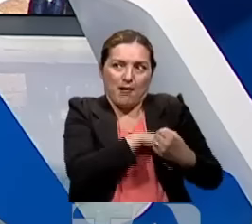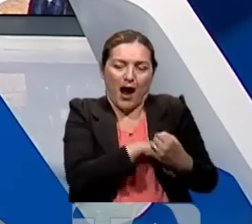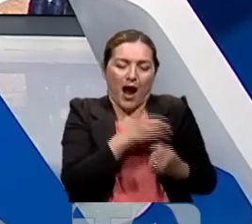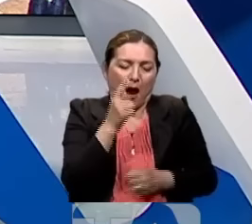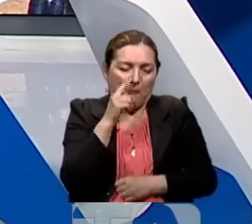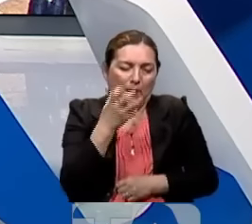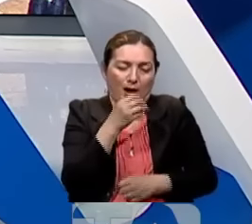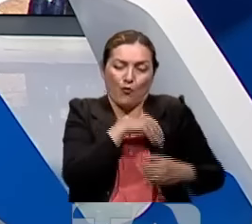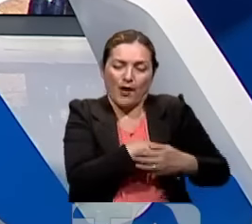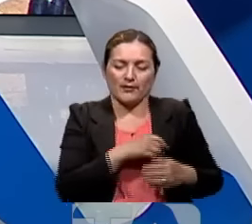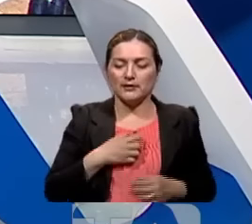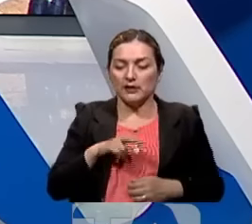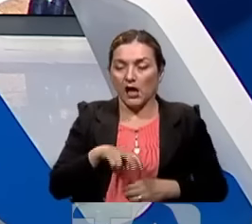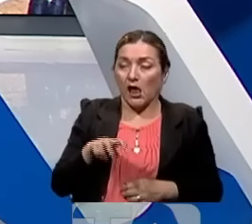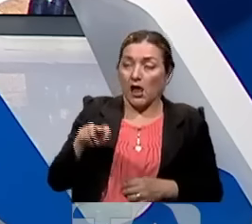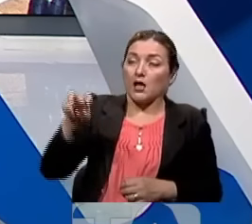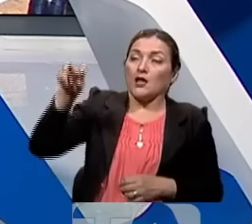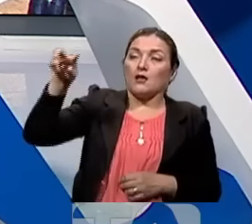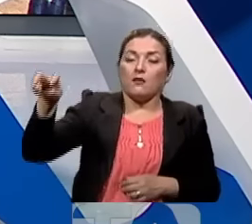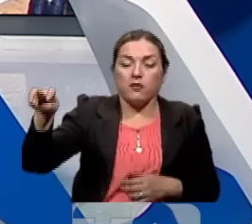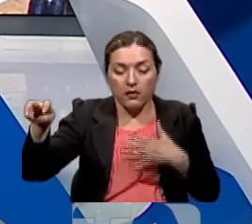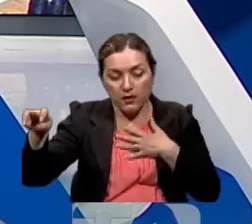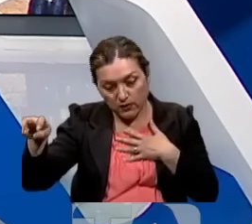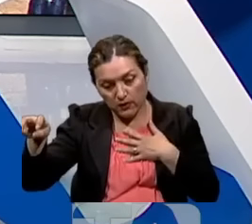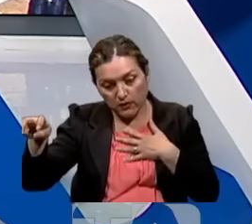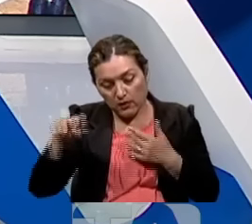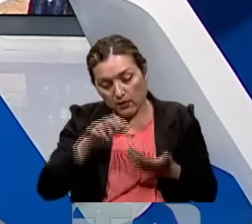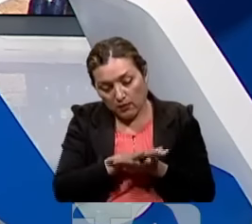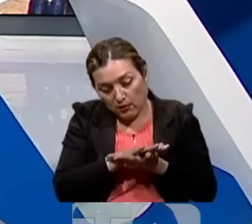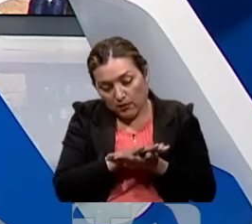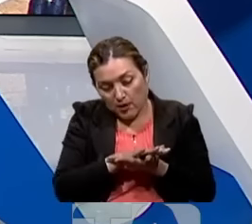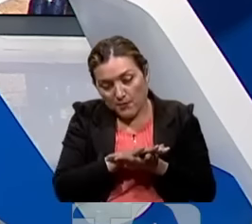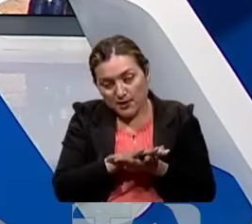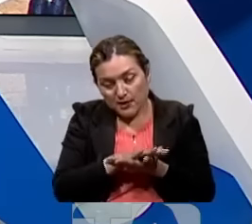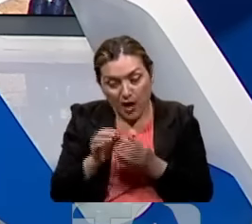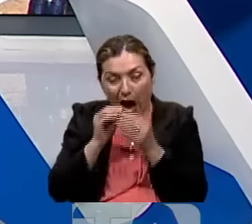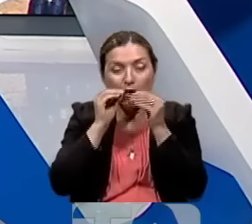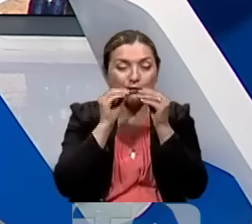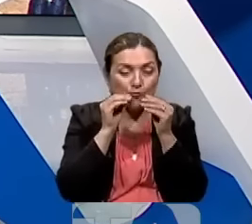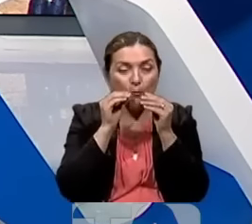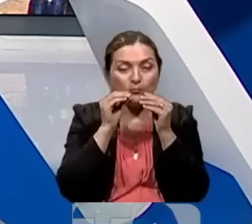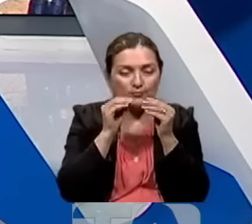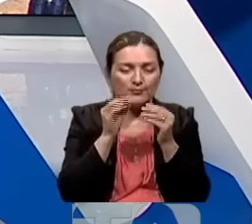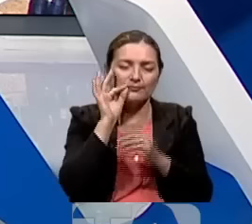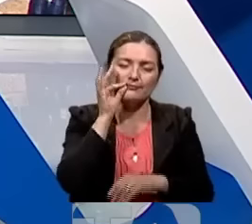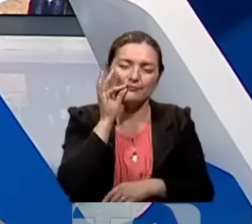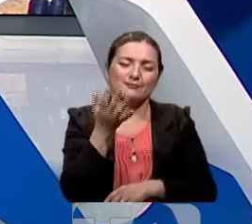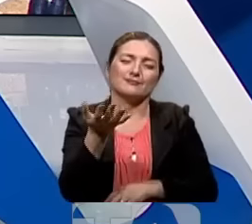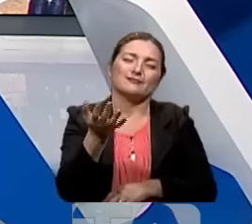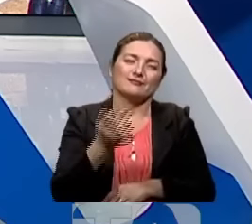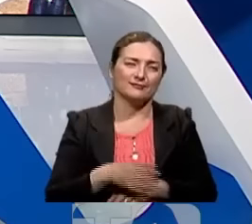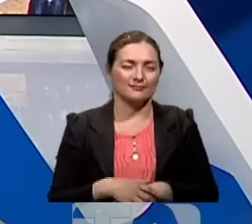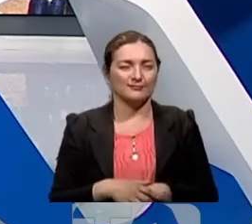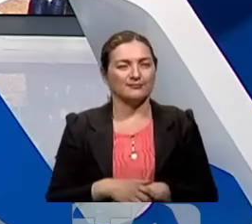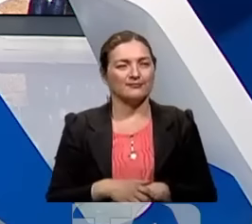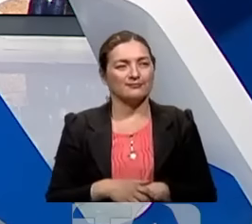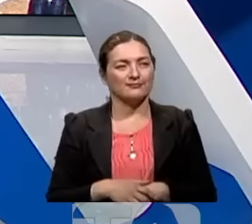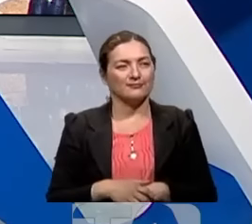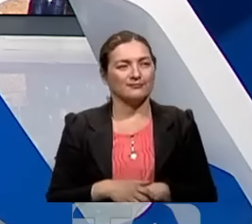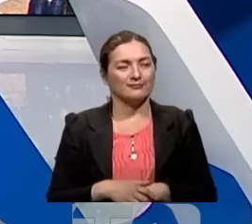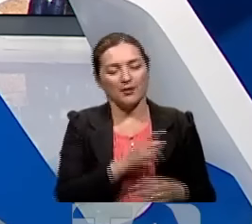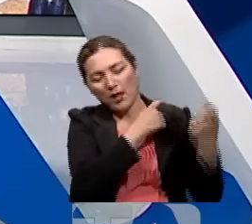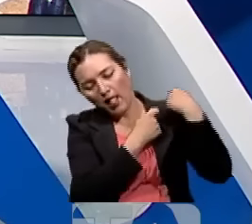cima y saca todo y está aplastadito, calientito. Ay, qué delicia. Calientito, no, está justo pegado al porque, porque está